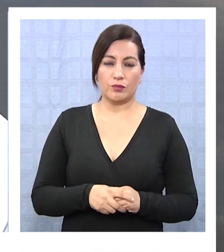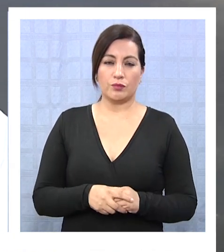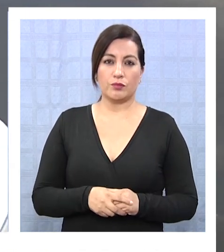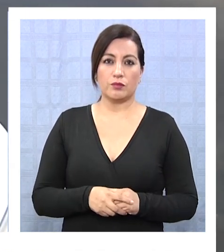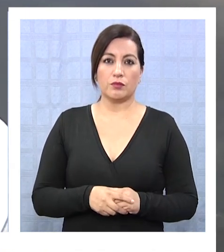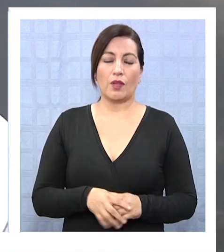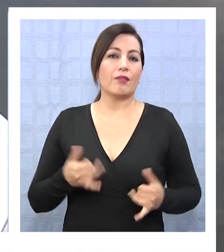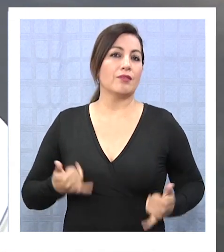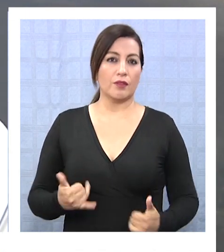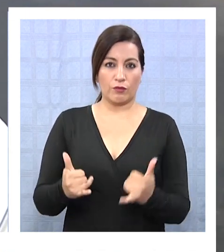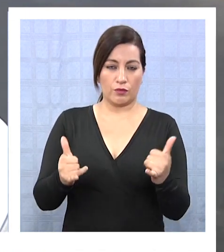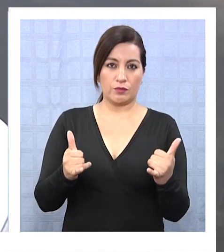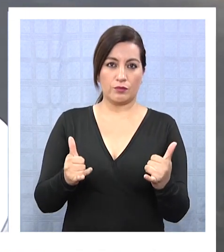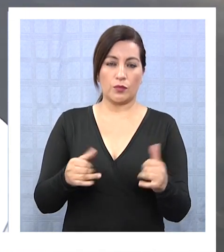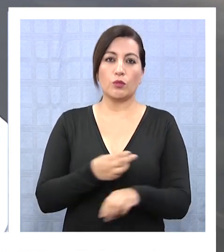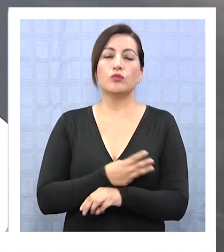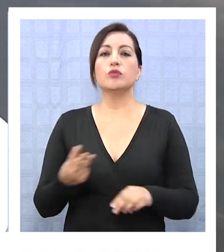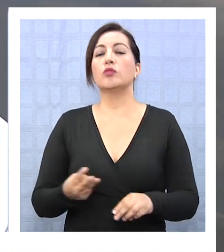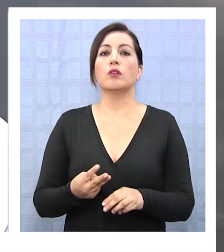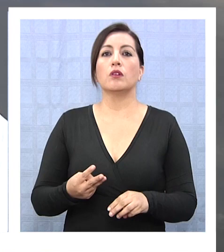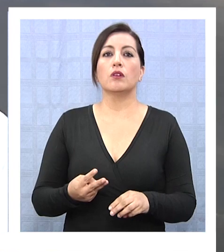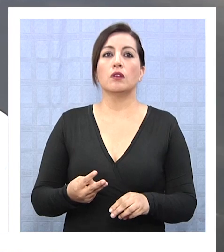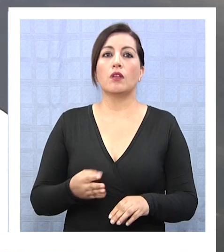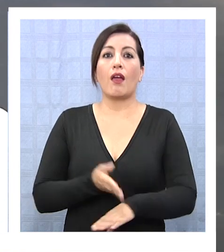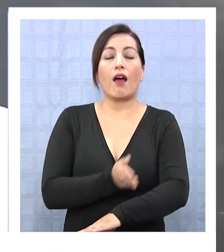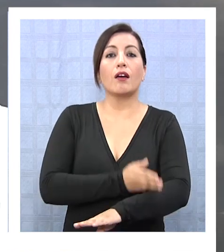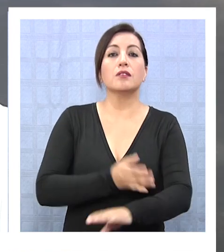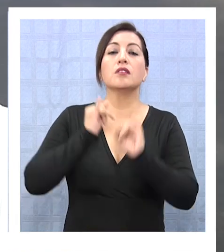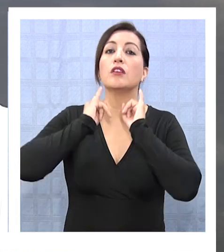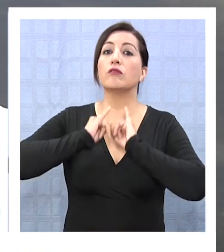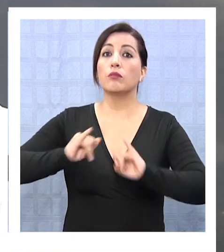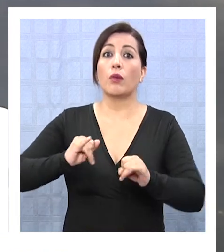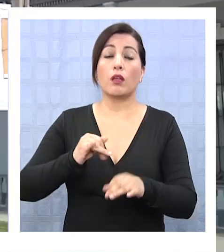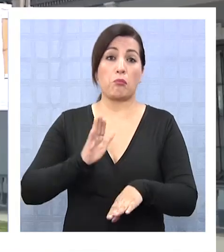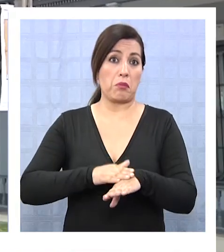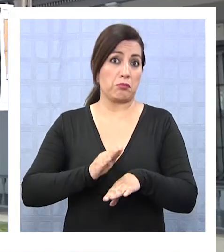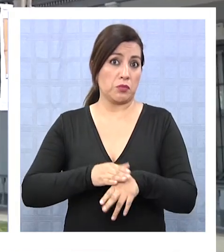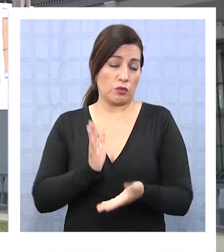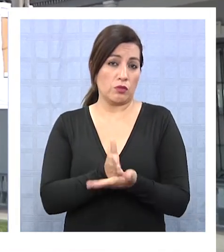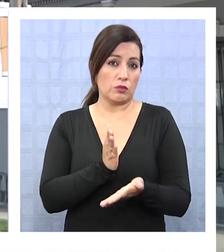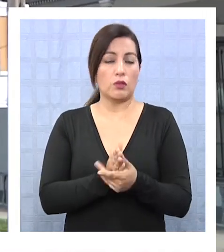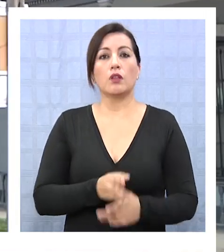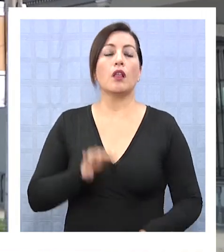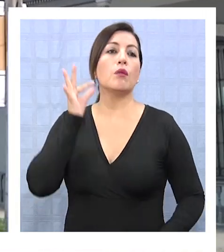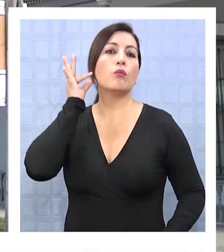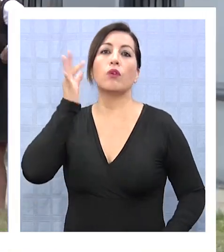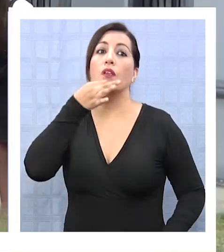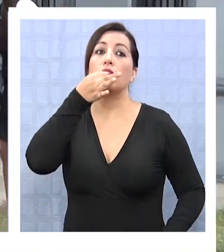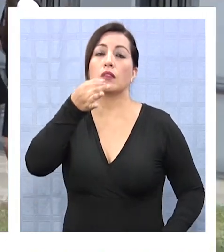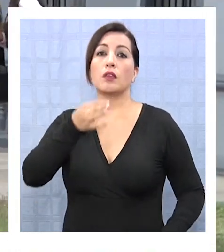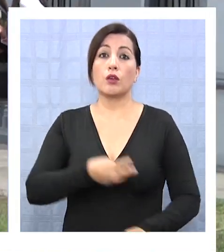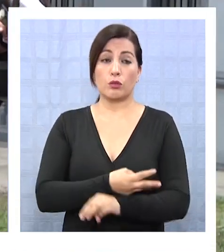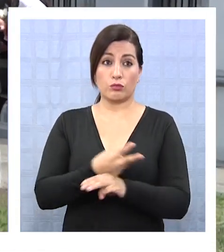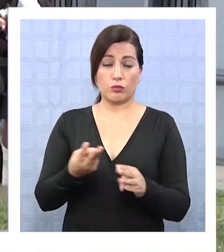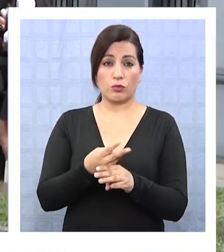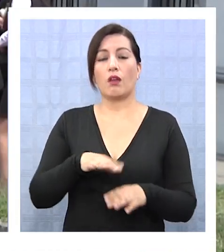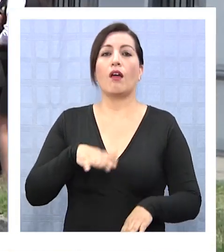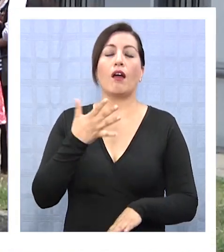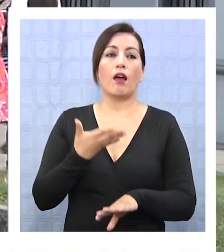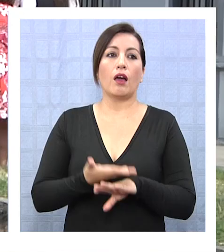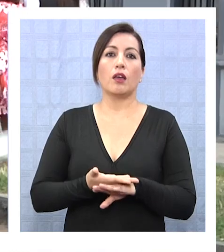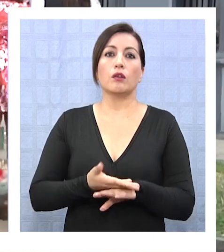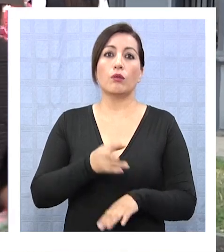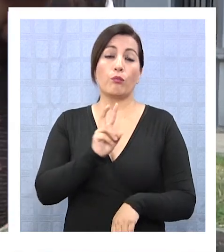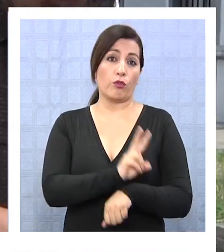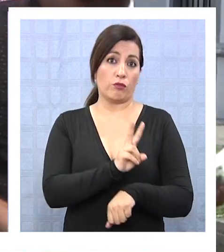así, de entretenimiento, un show que fue informado y autorizado por el colegio. Señala la apoderada que en el acto y show hubo